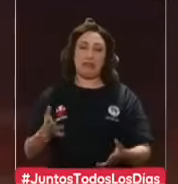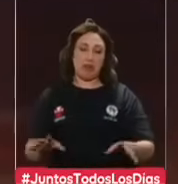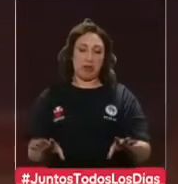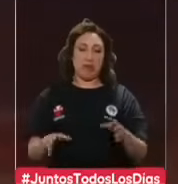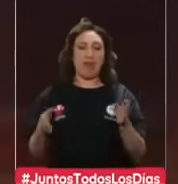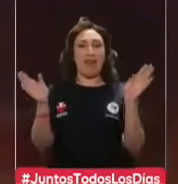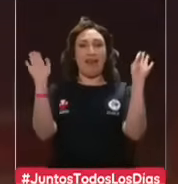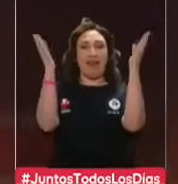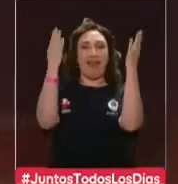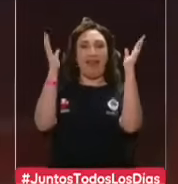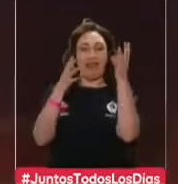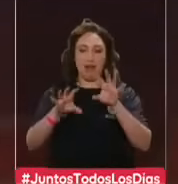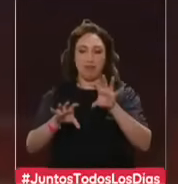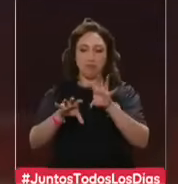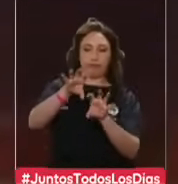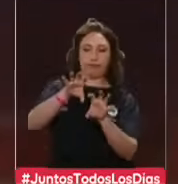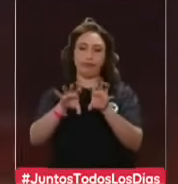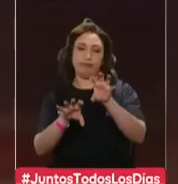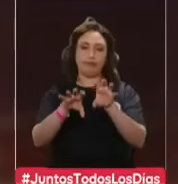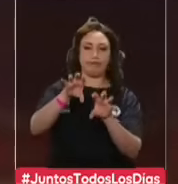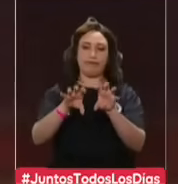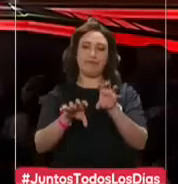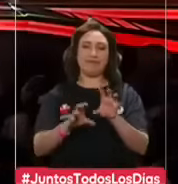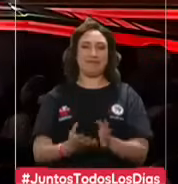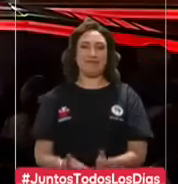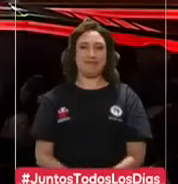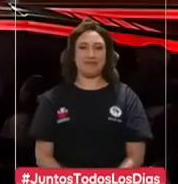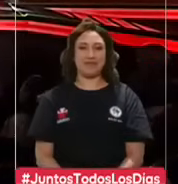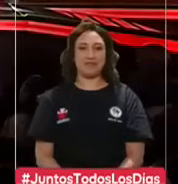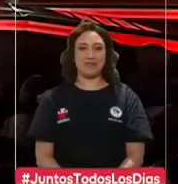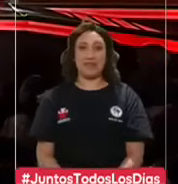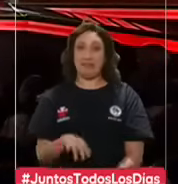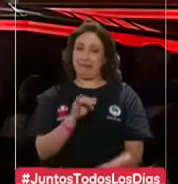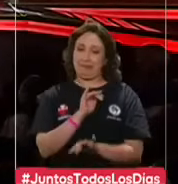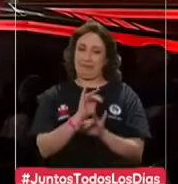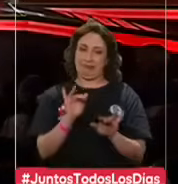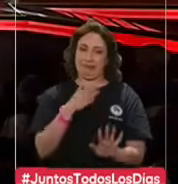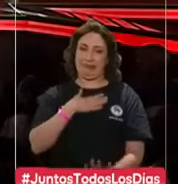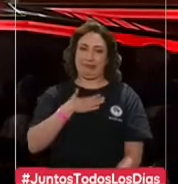muy rara, muy fuerte. Nadie quiere ver eso.